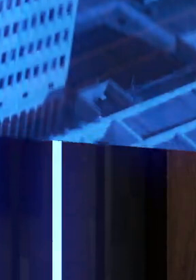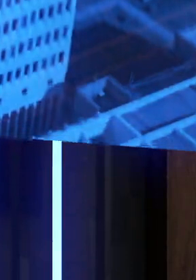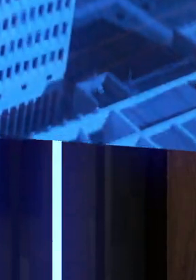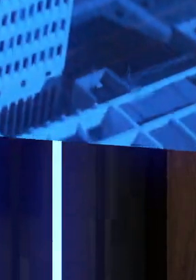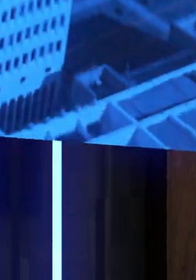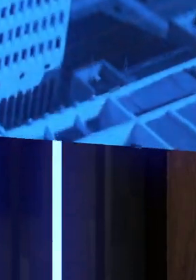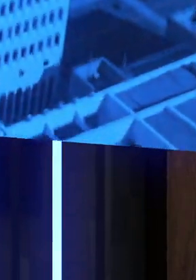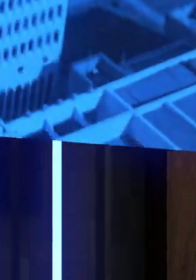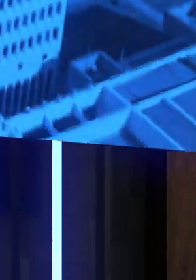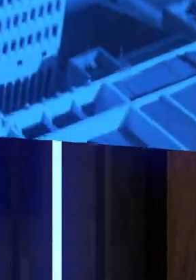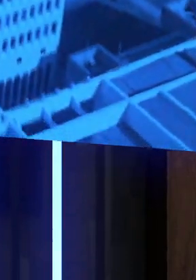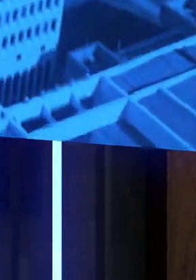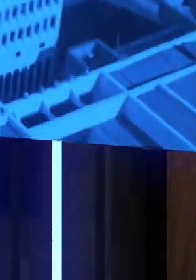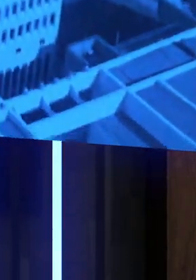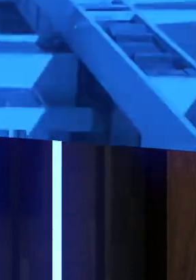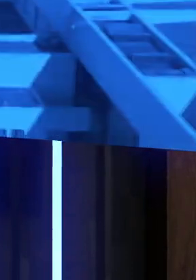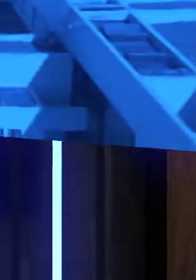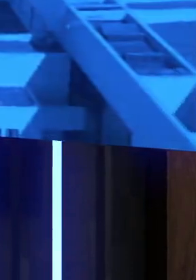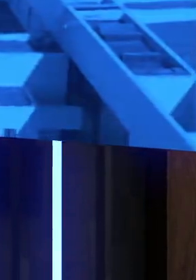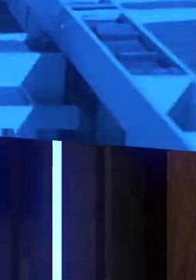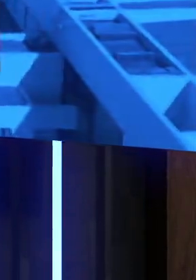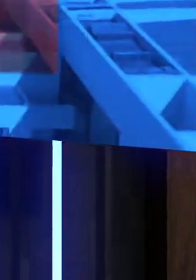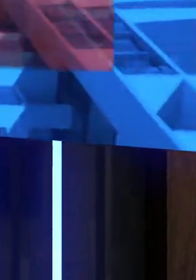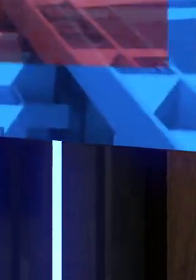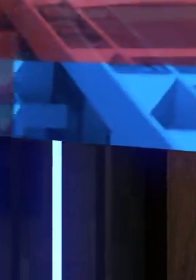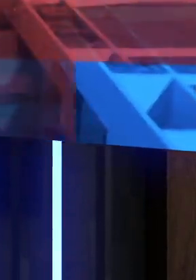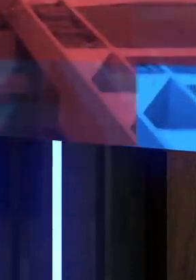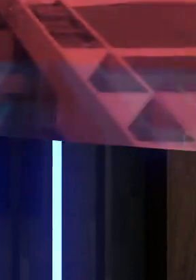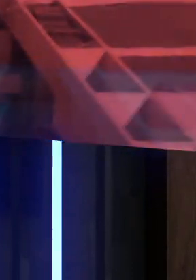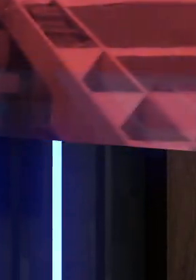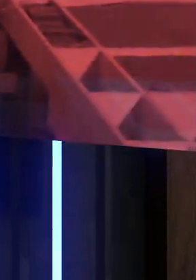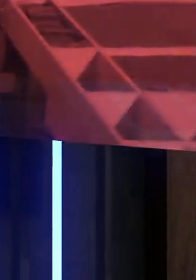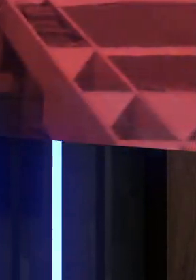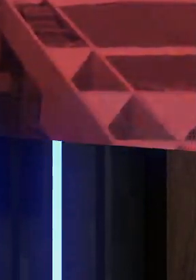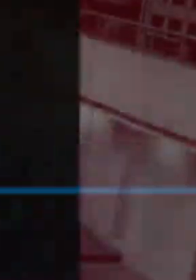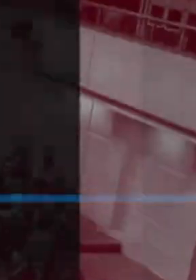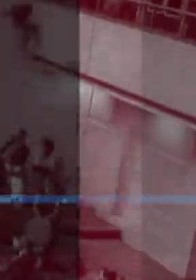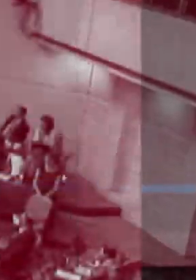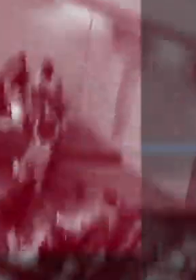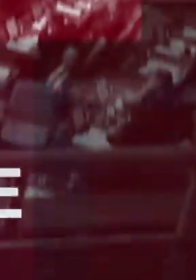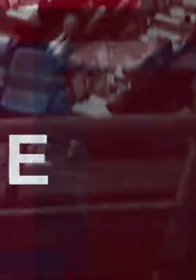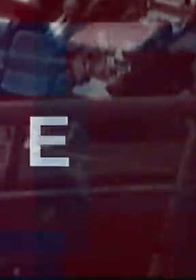para prevenir y enfrentar eficazmente la lucha contra este tipo de flagelos.